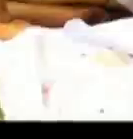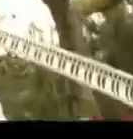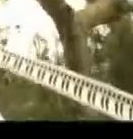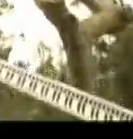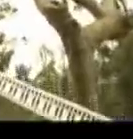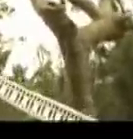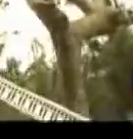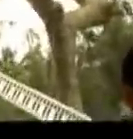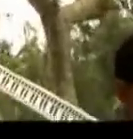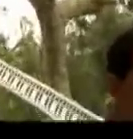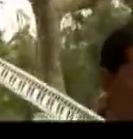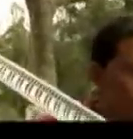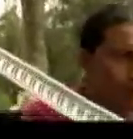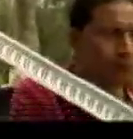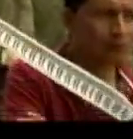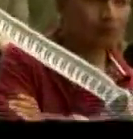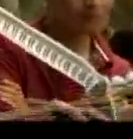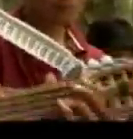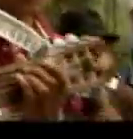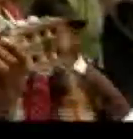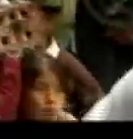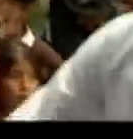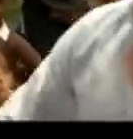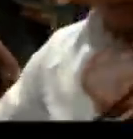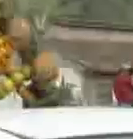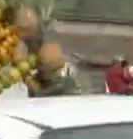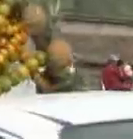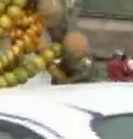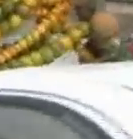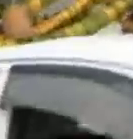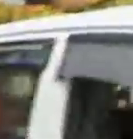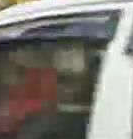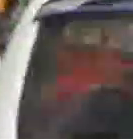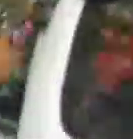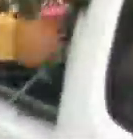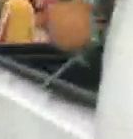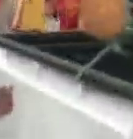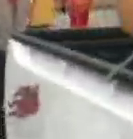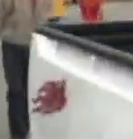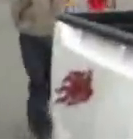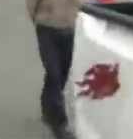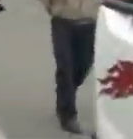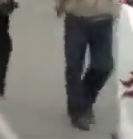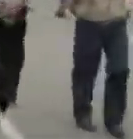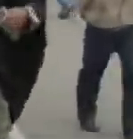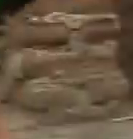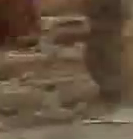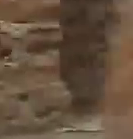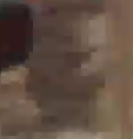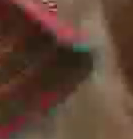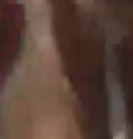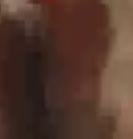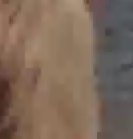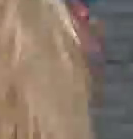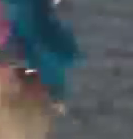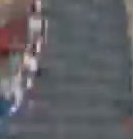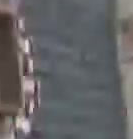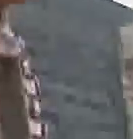sol. Esta fiesta ha sido muy tradicional. Hay torres,